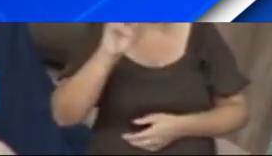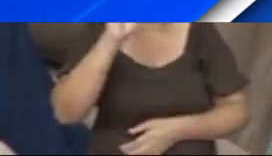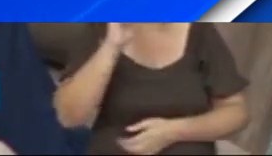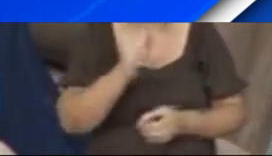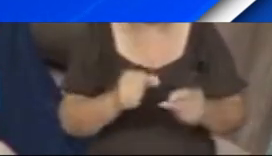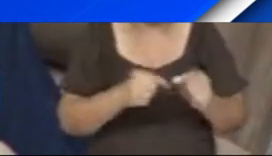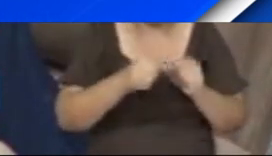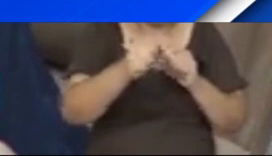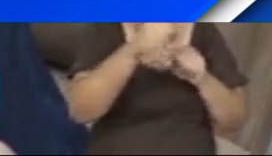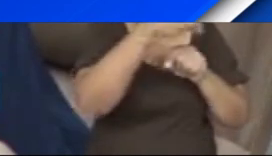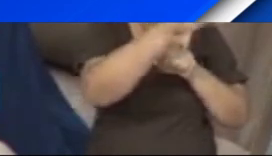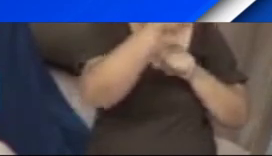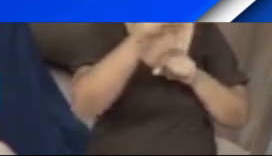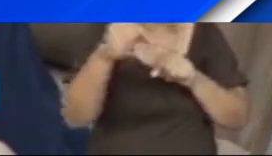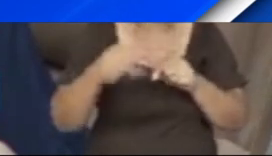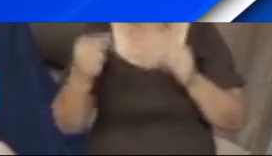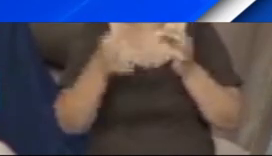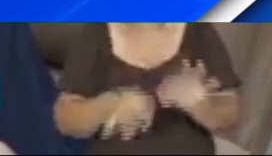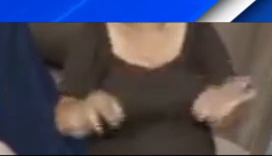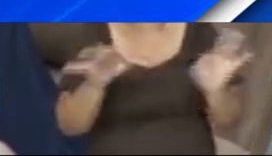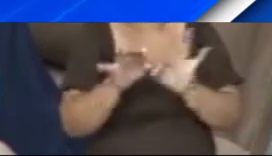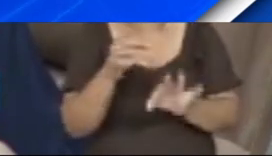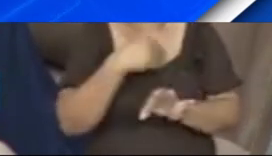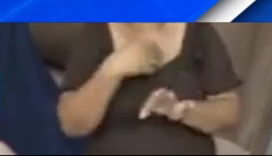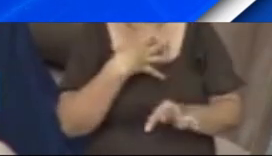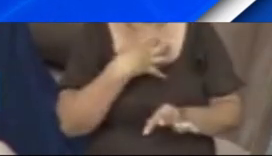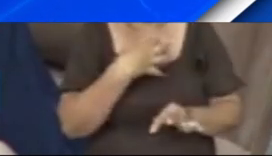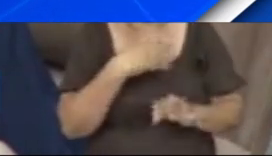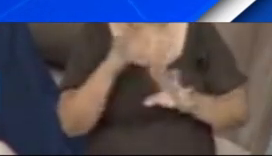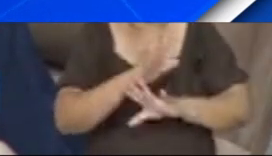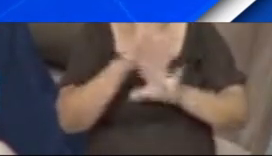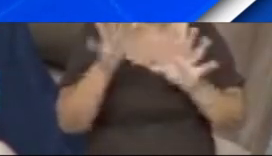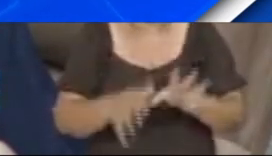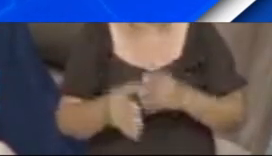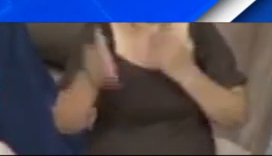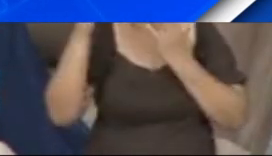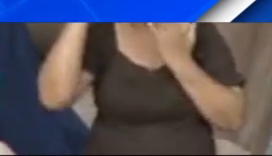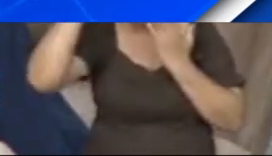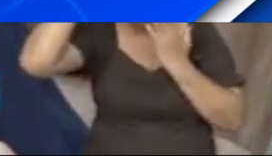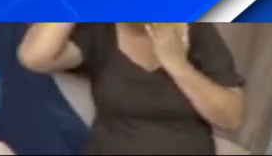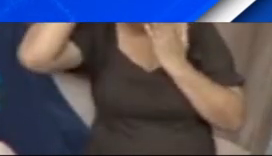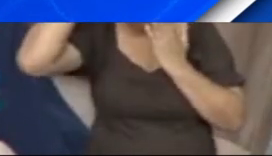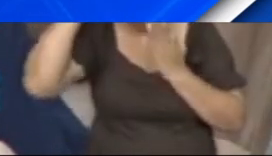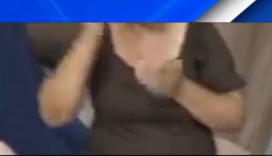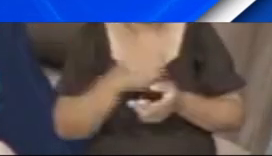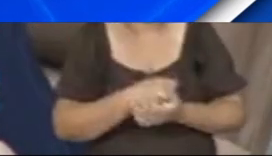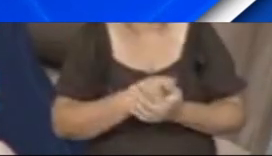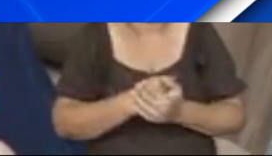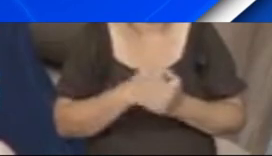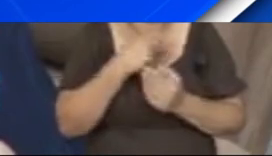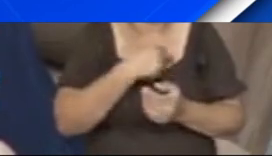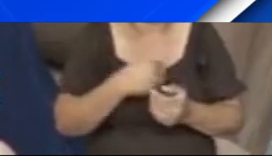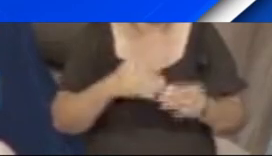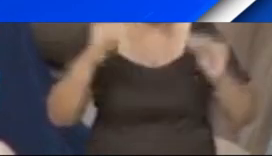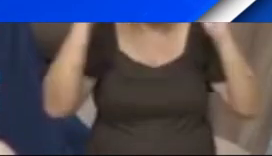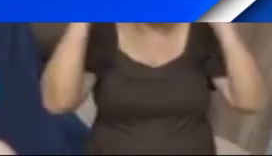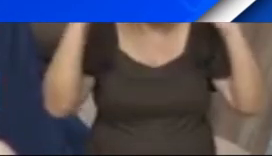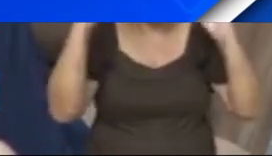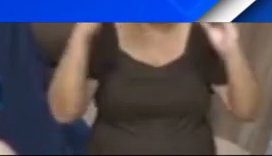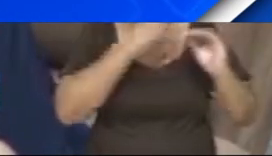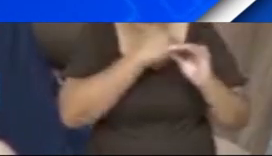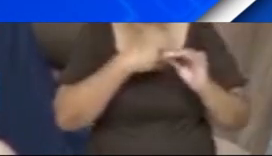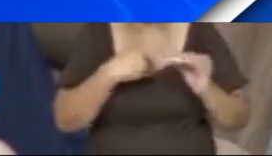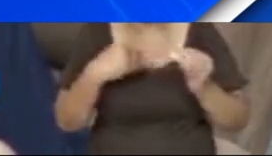territorios y comunidades y en su mayoría a mujeres indígenas. La educación